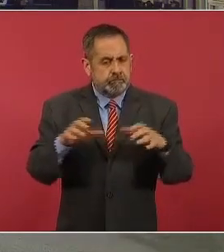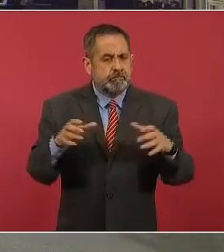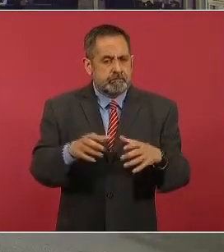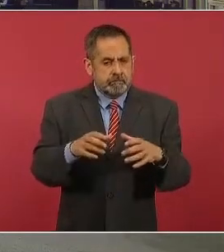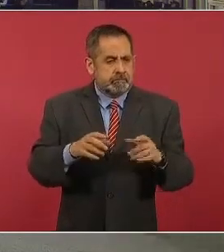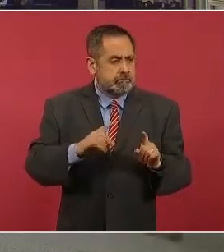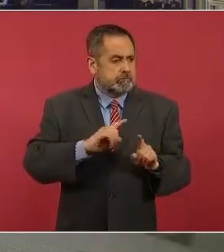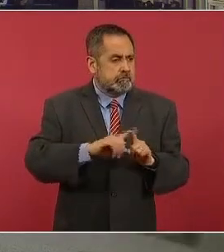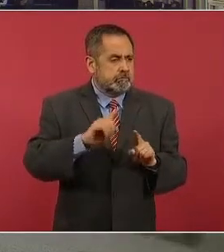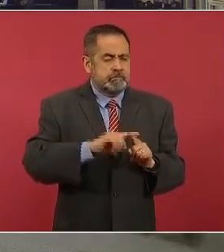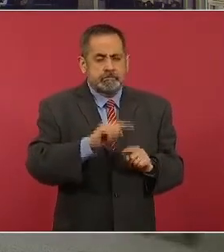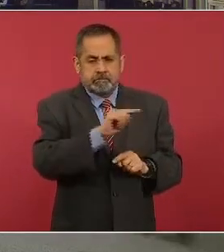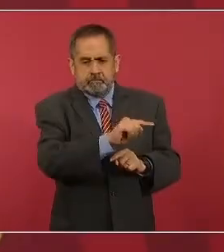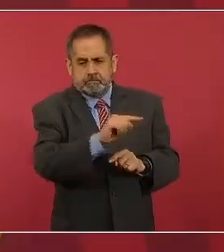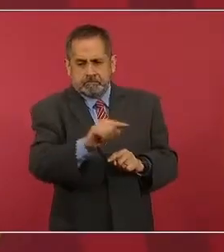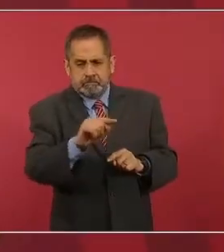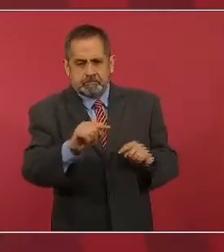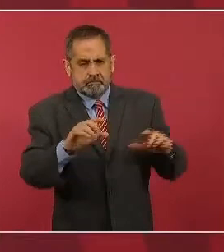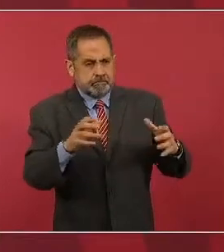interdisciplinario